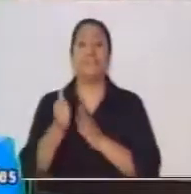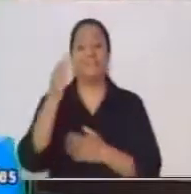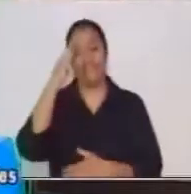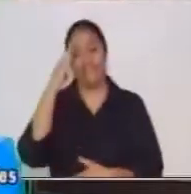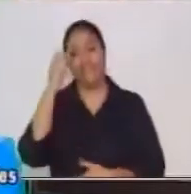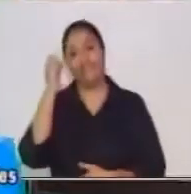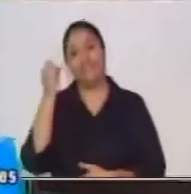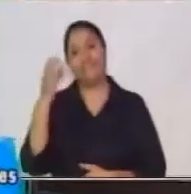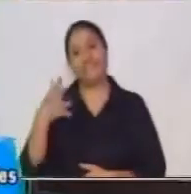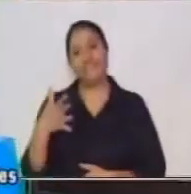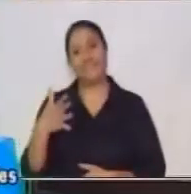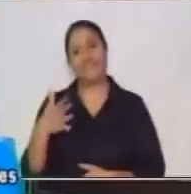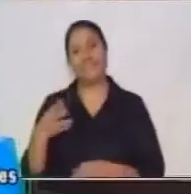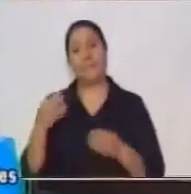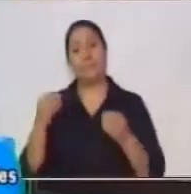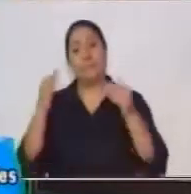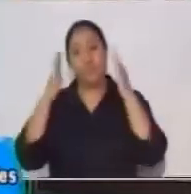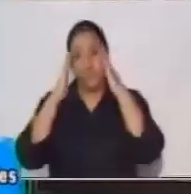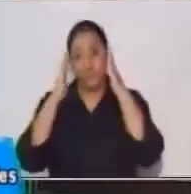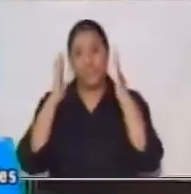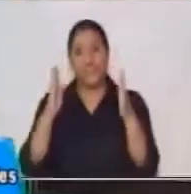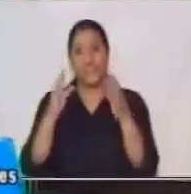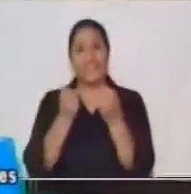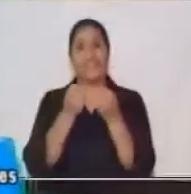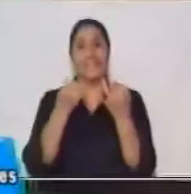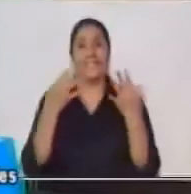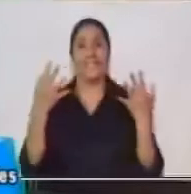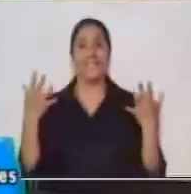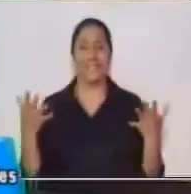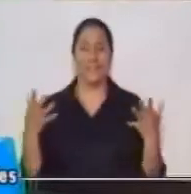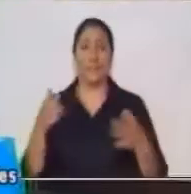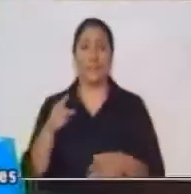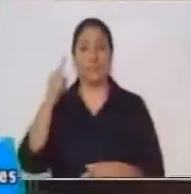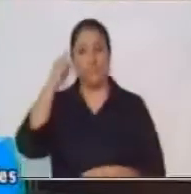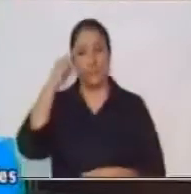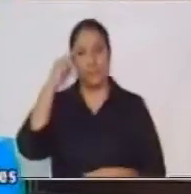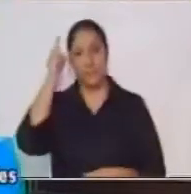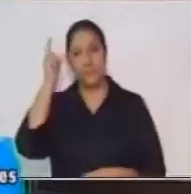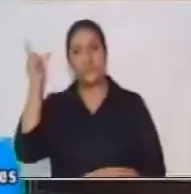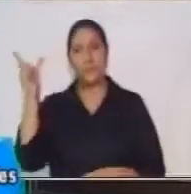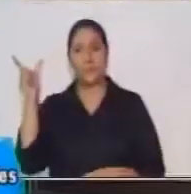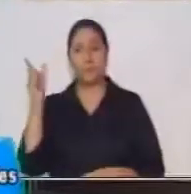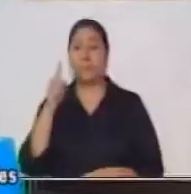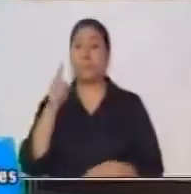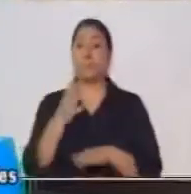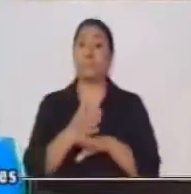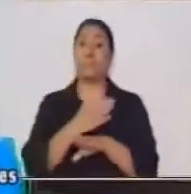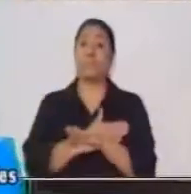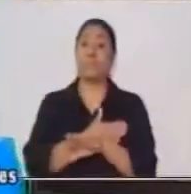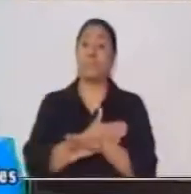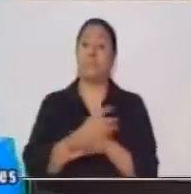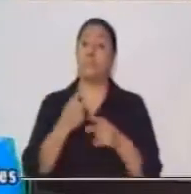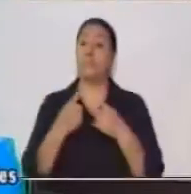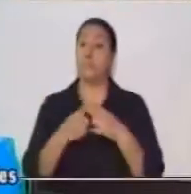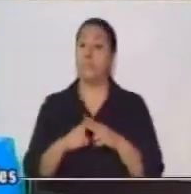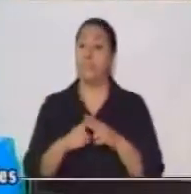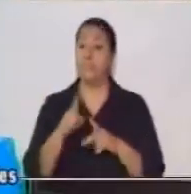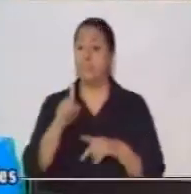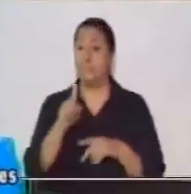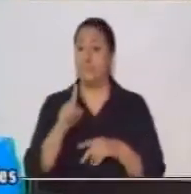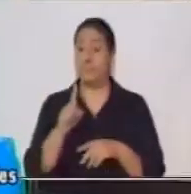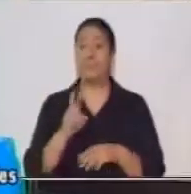destrezas y mucha atención numérica y pensamiento lógico. Antes de empezar, te